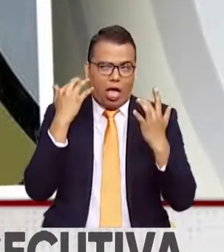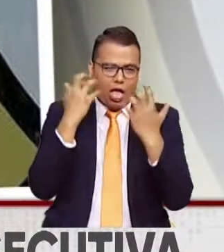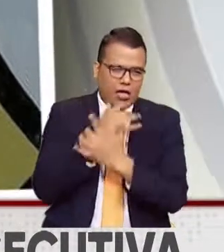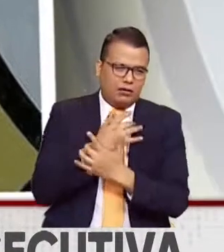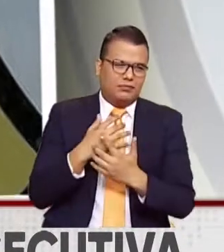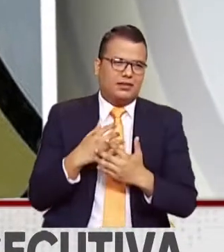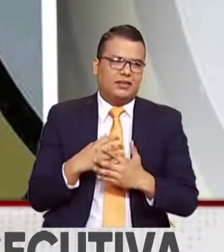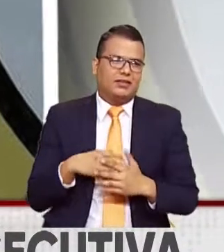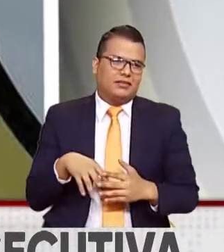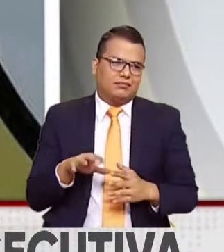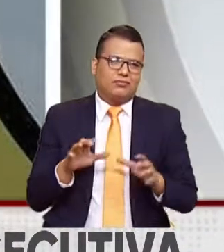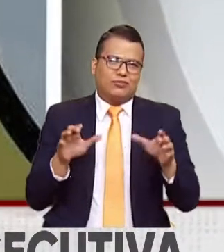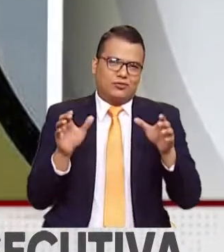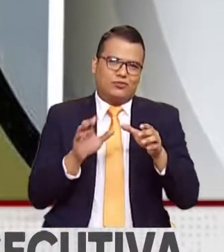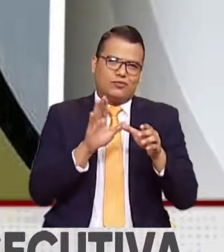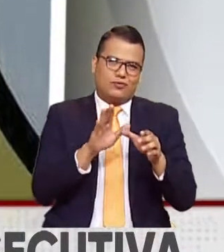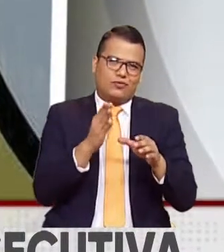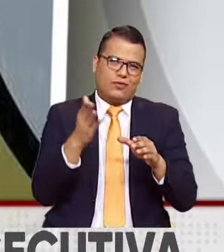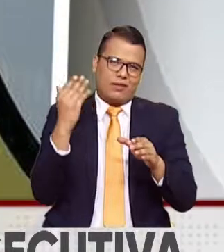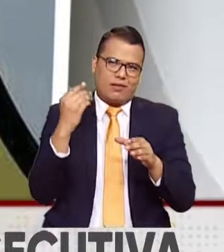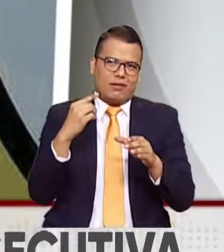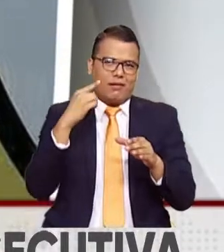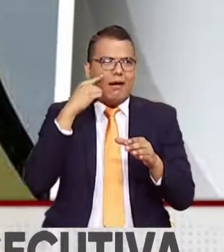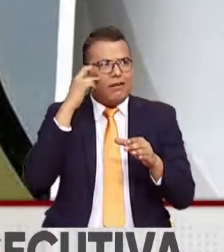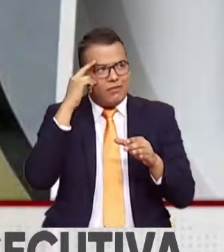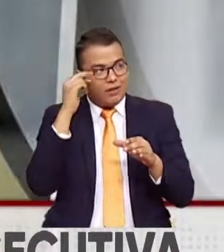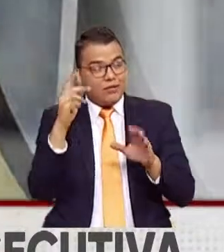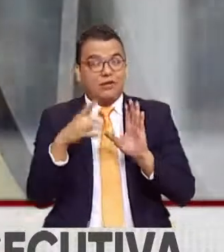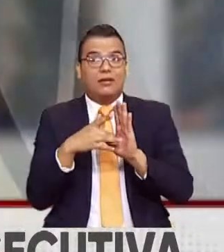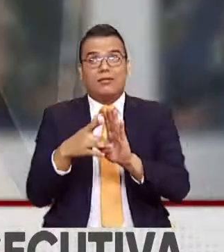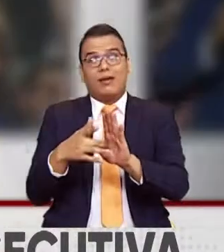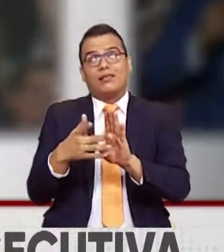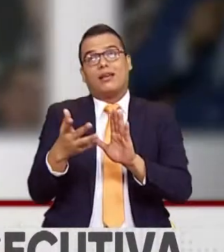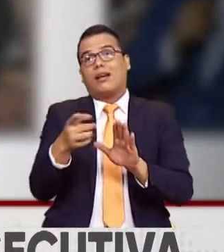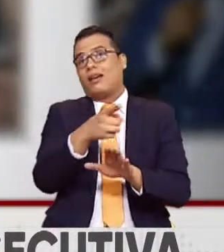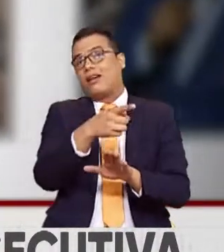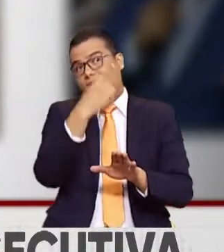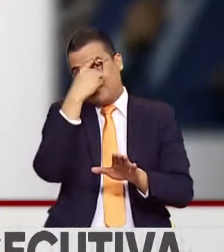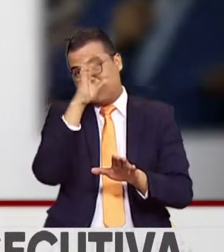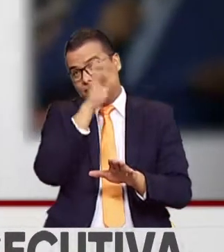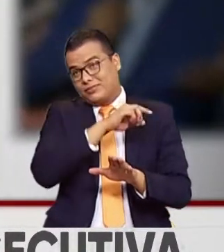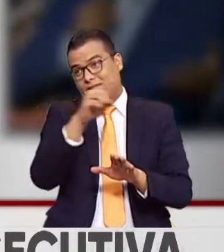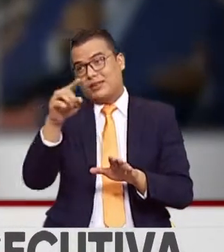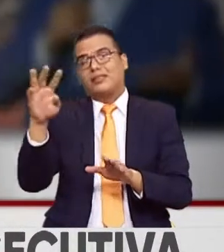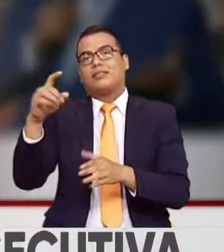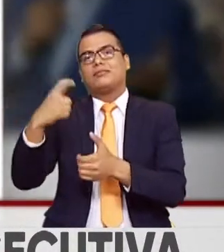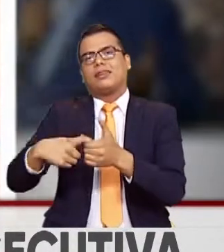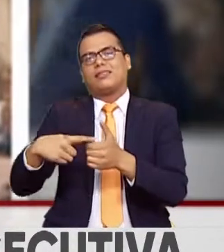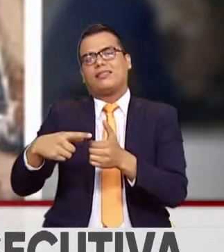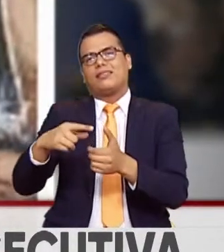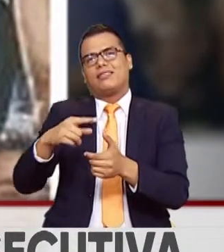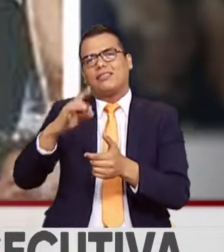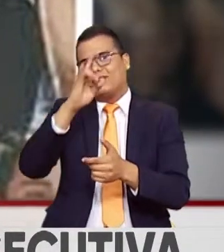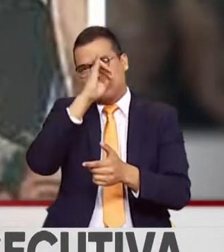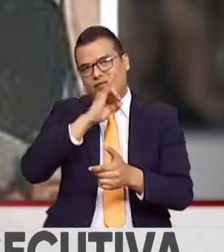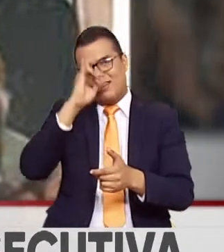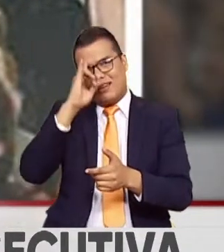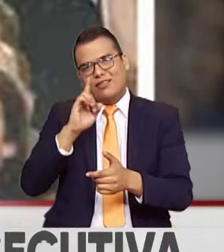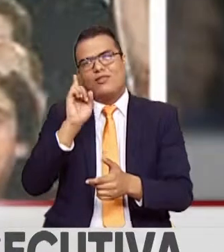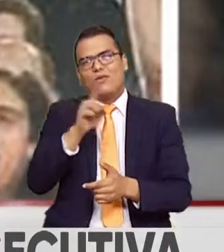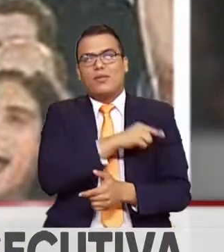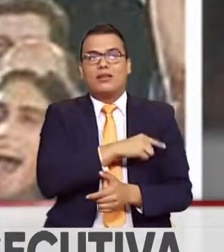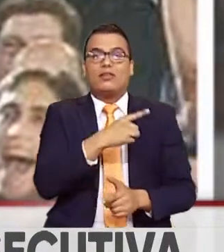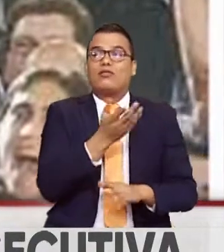utilizaron un poco en ese momento para subir el precio al al real madrid porque veis que acabó fichando por él teníamos tres opciones